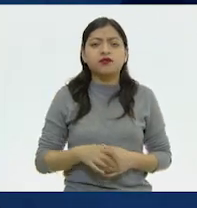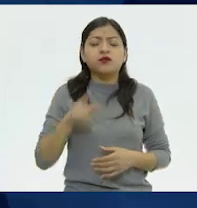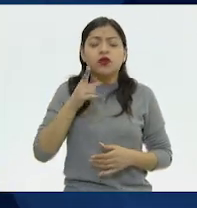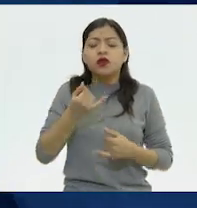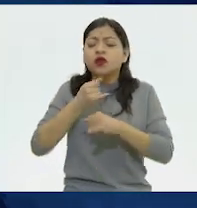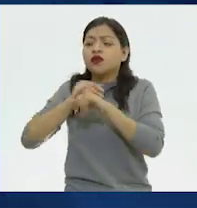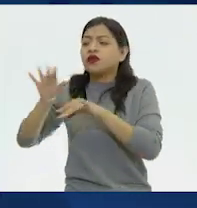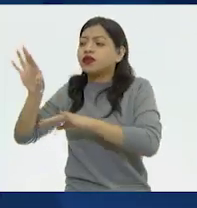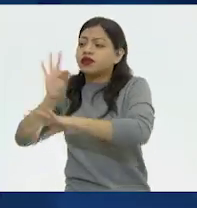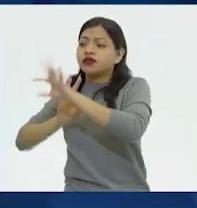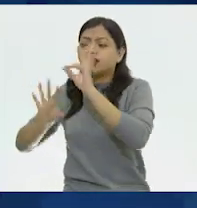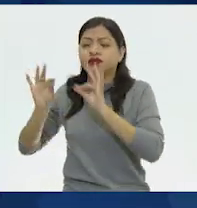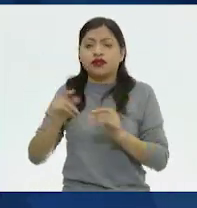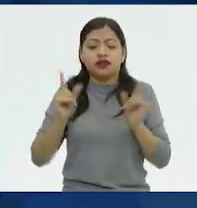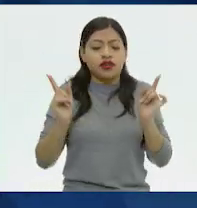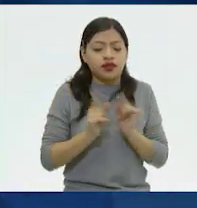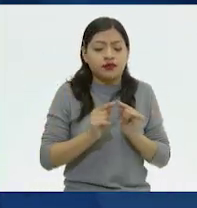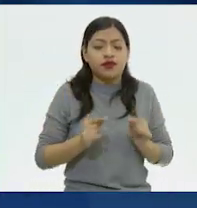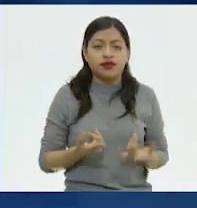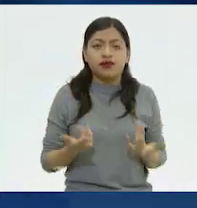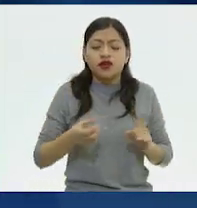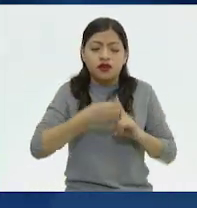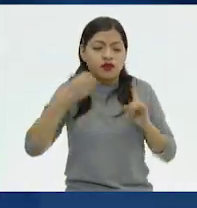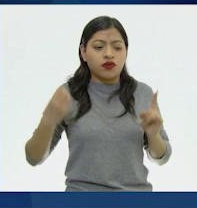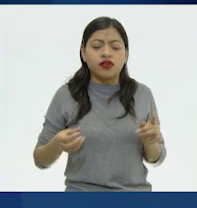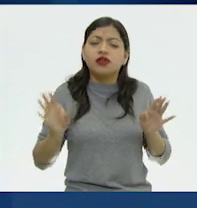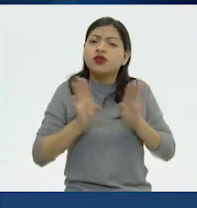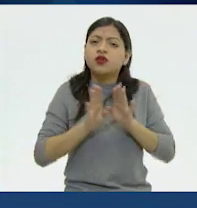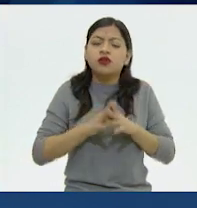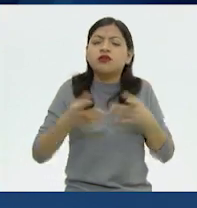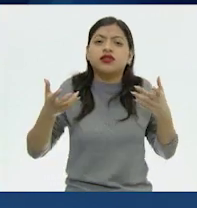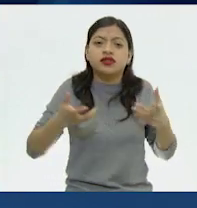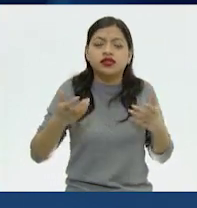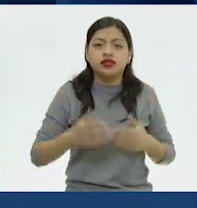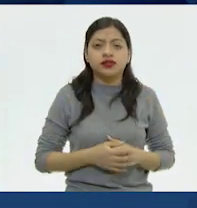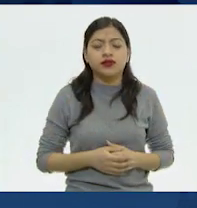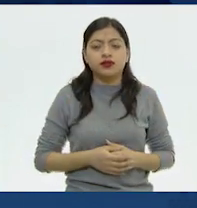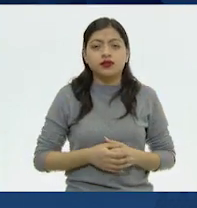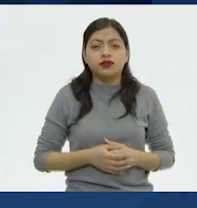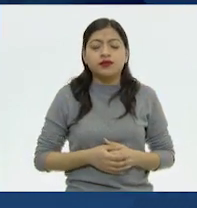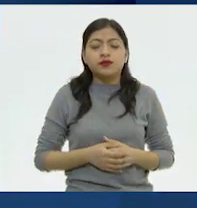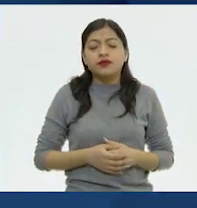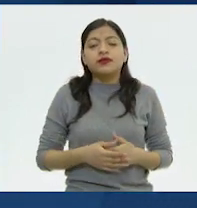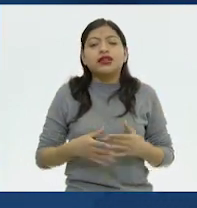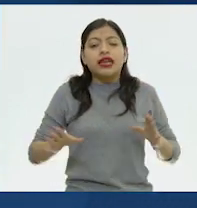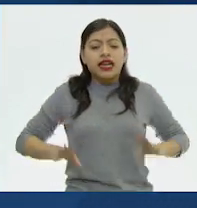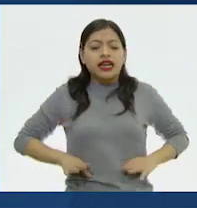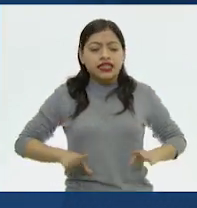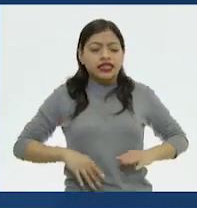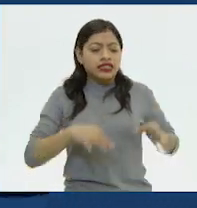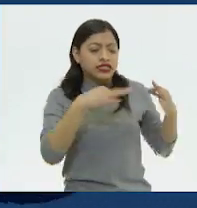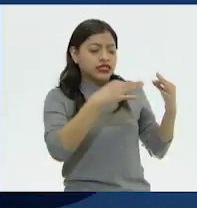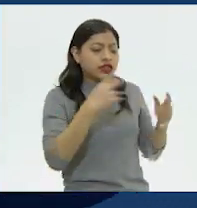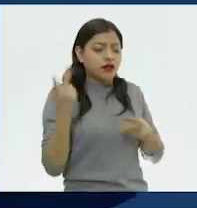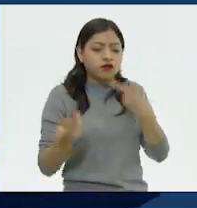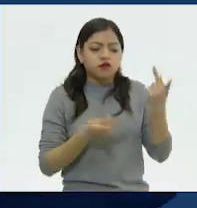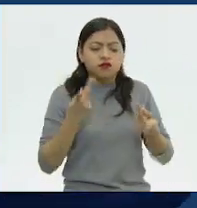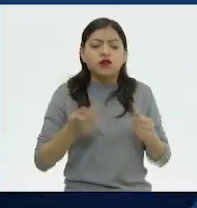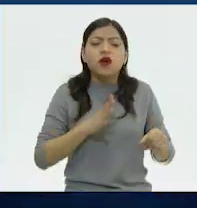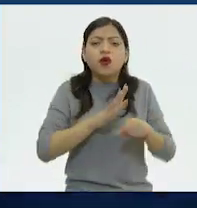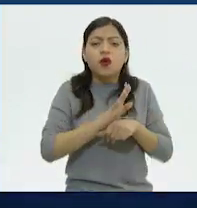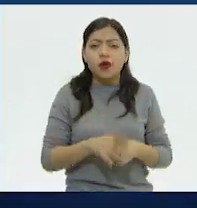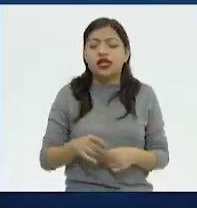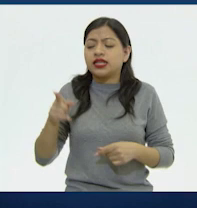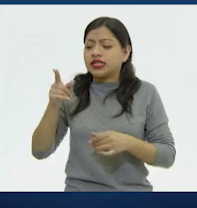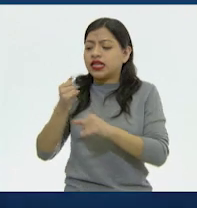y sintetizadores de información pueden servirnos para el autoestudio? ¿Qué características tiene el cuestionario? ¿Qué es el resumen y